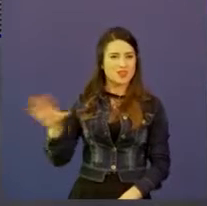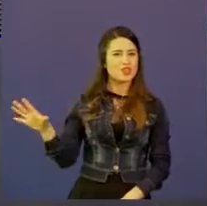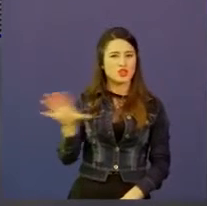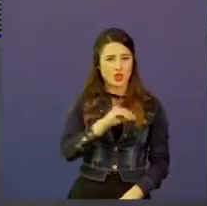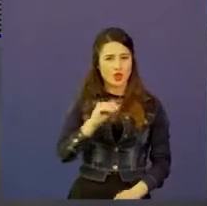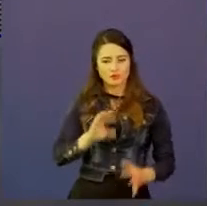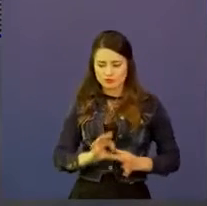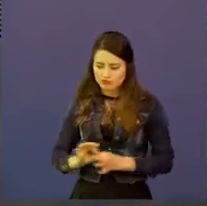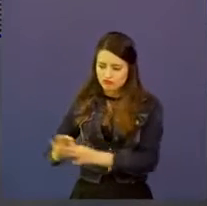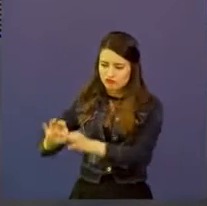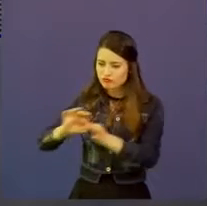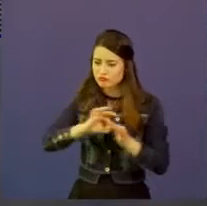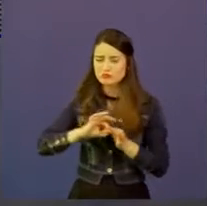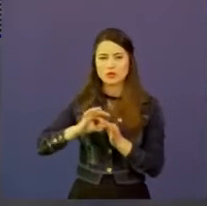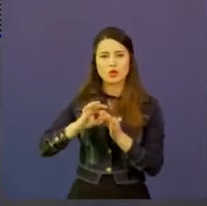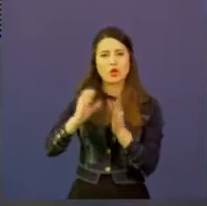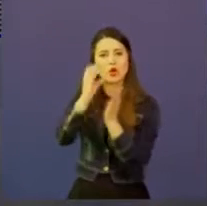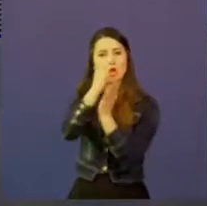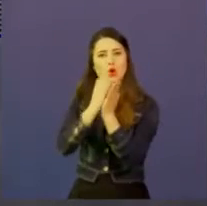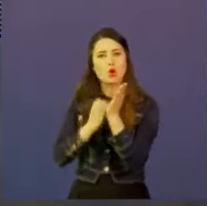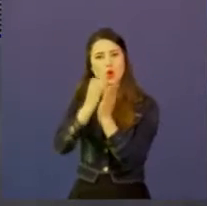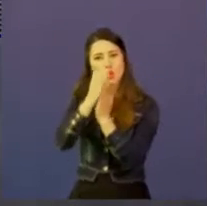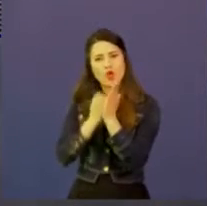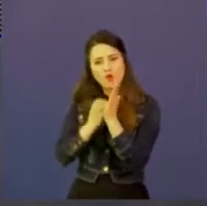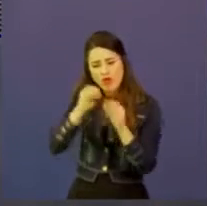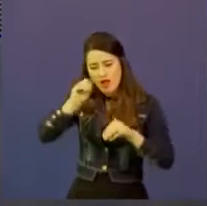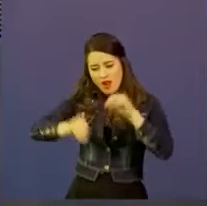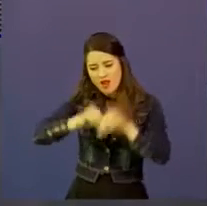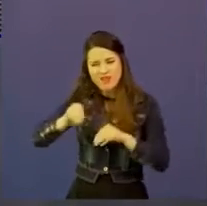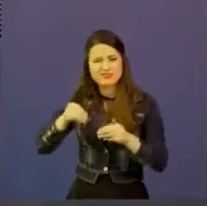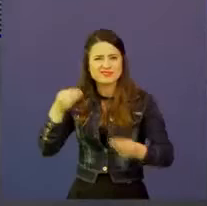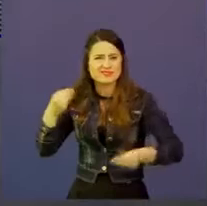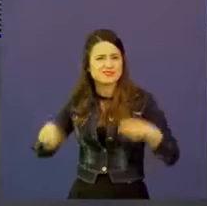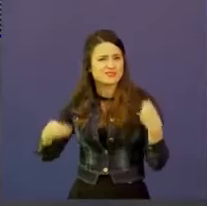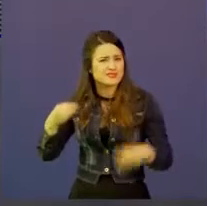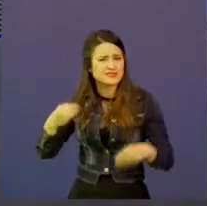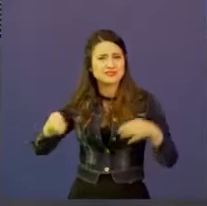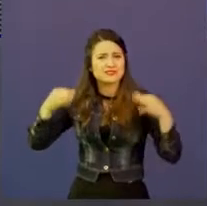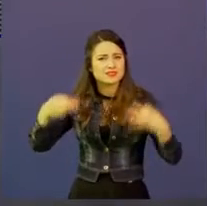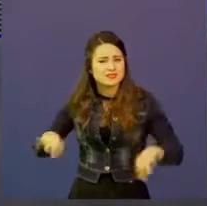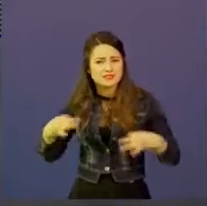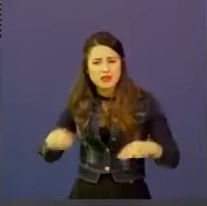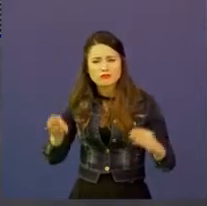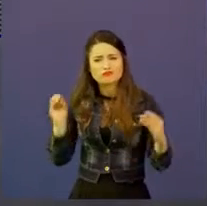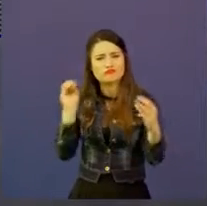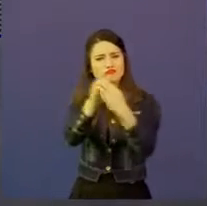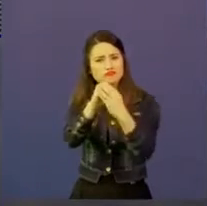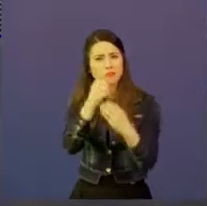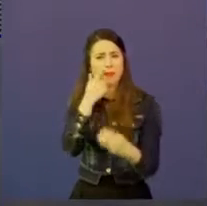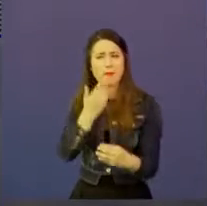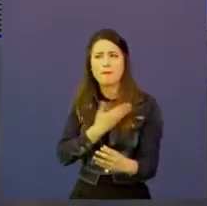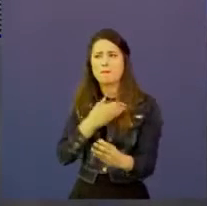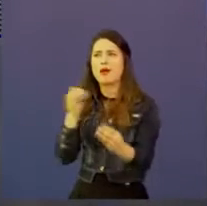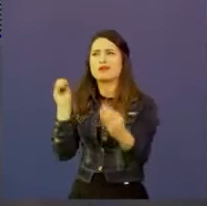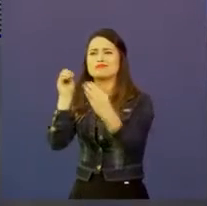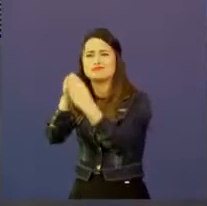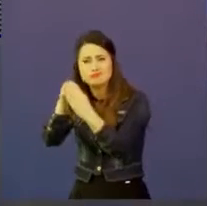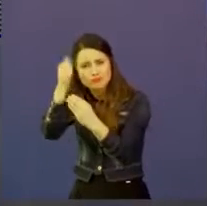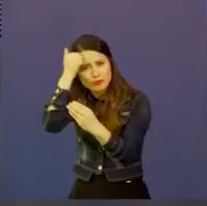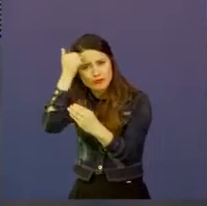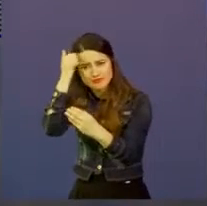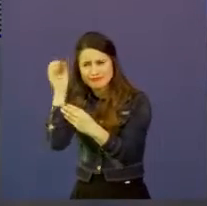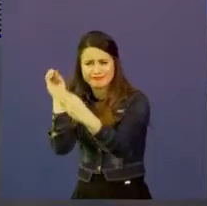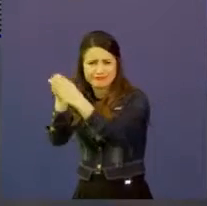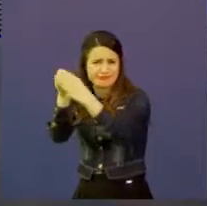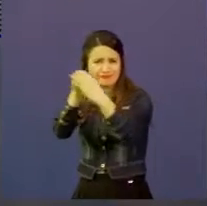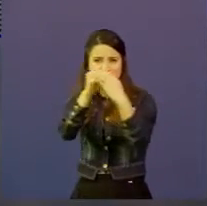muy sencillas que realmente son súper asequibles para todos los padres de familia, para los docentes también que quieran participar en el proceso,